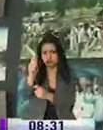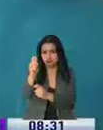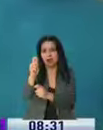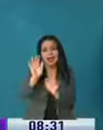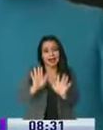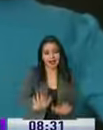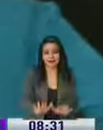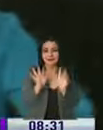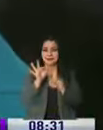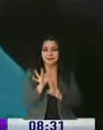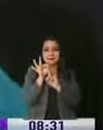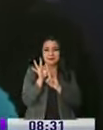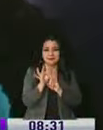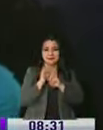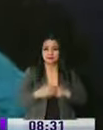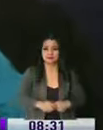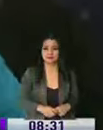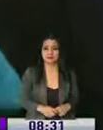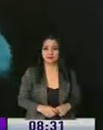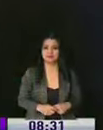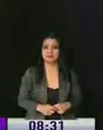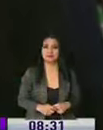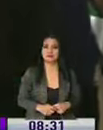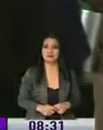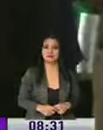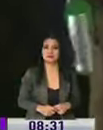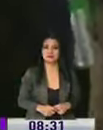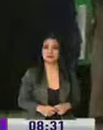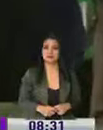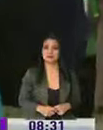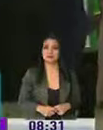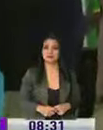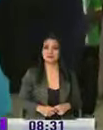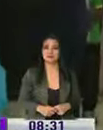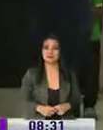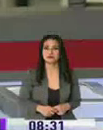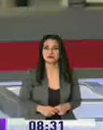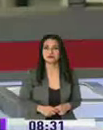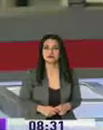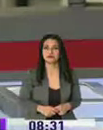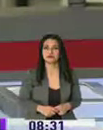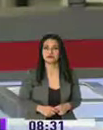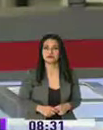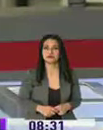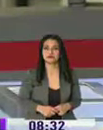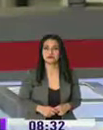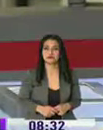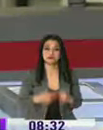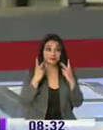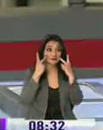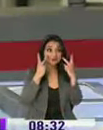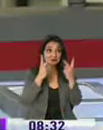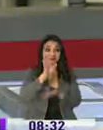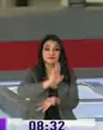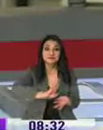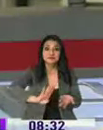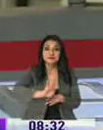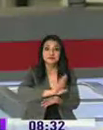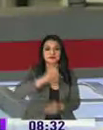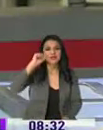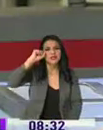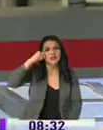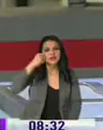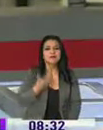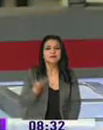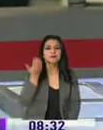que prima. Informó Patricia Aldaz. Viendo estos barrios, uno recuerda mucho